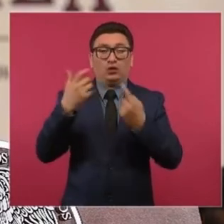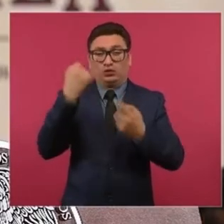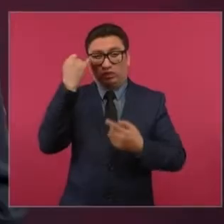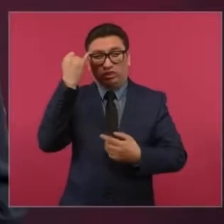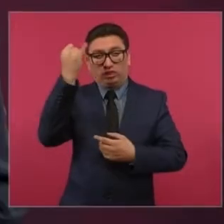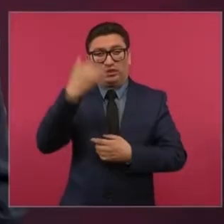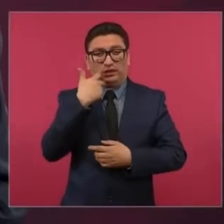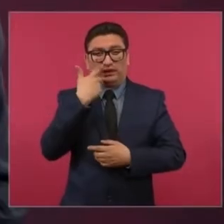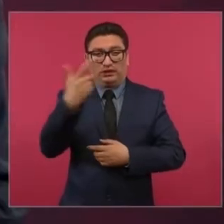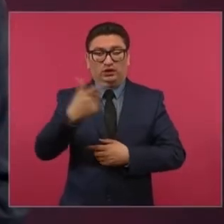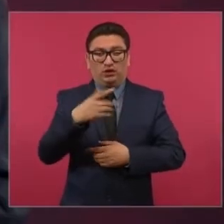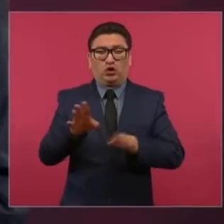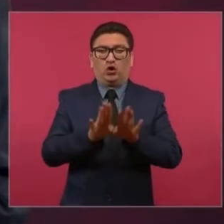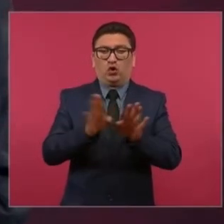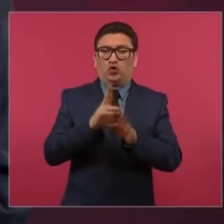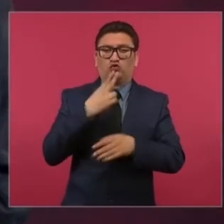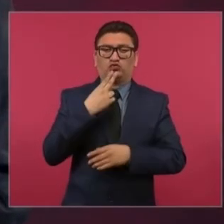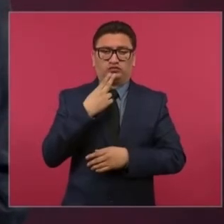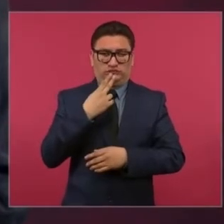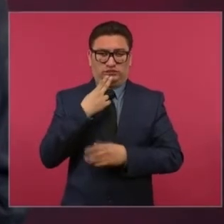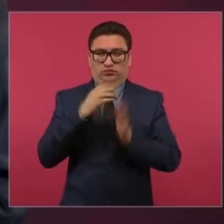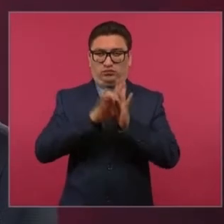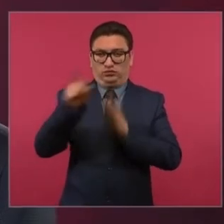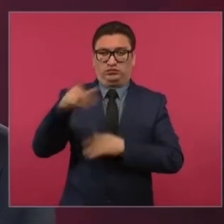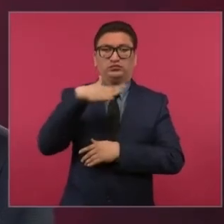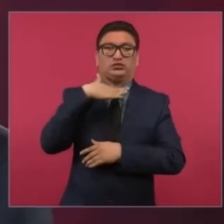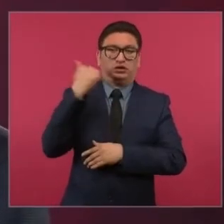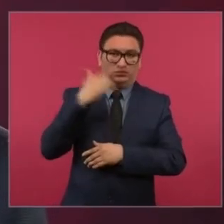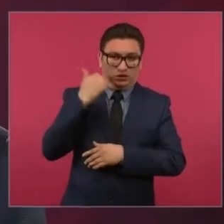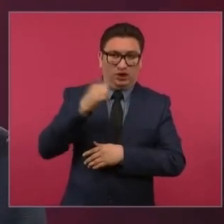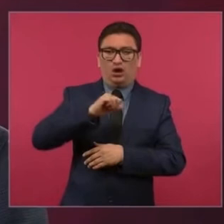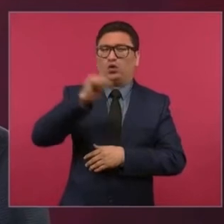idea de la energía nuclear, por ejemplo, Alemania